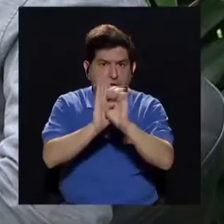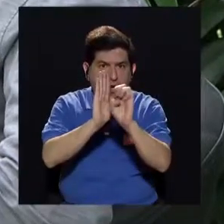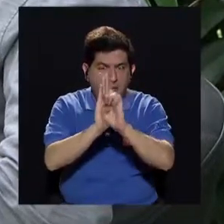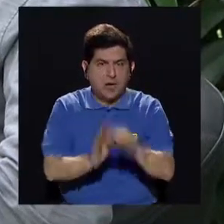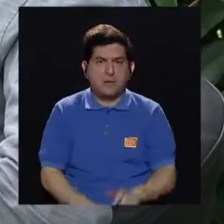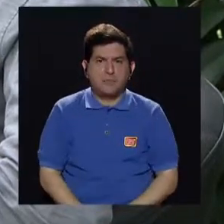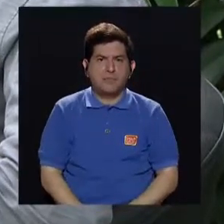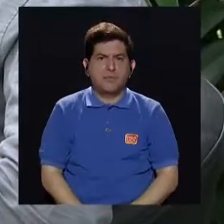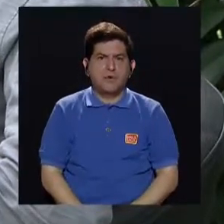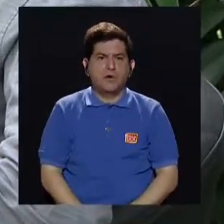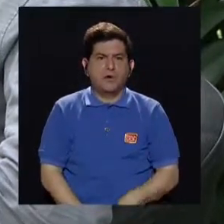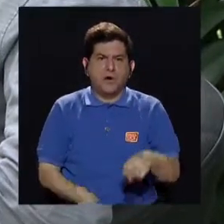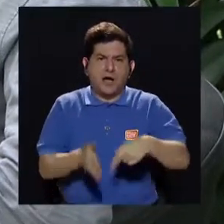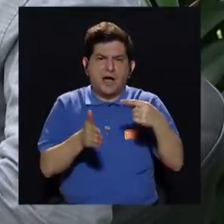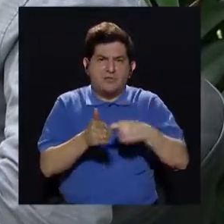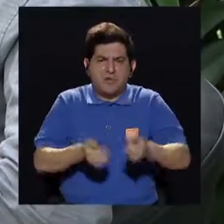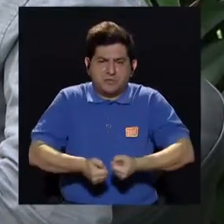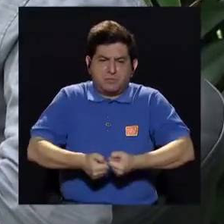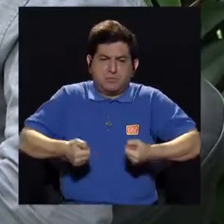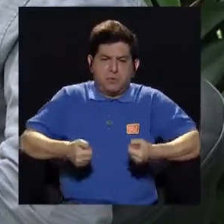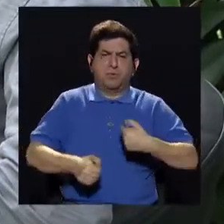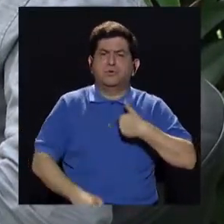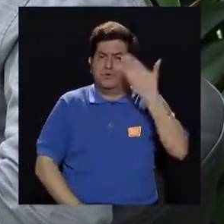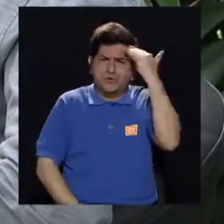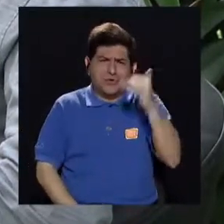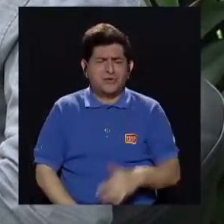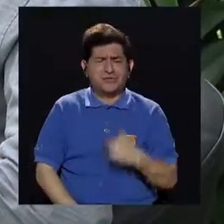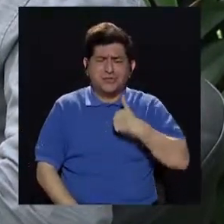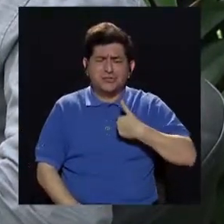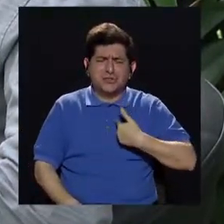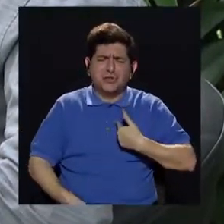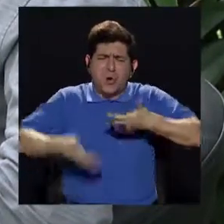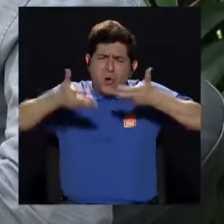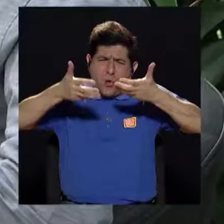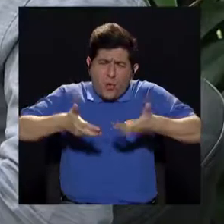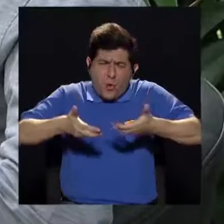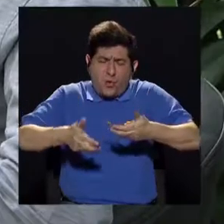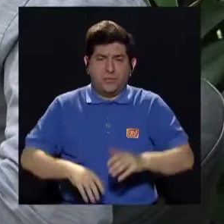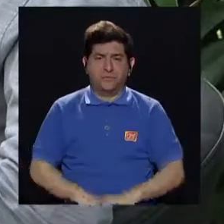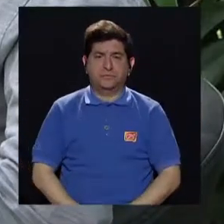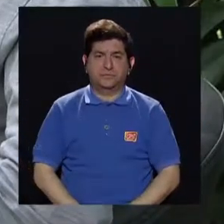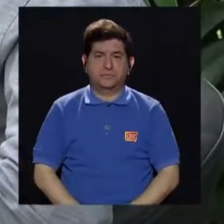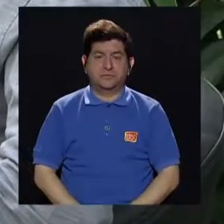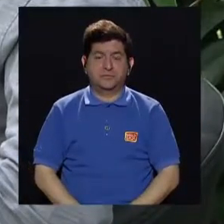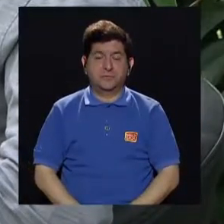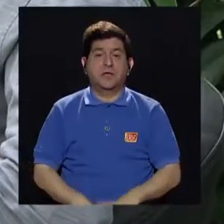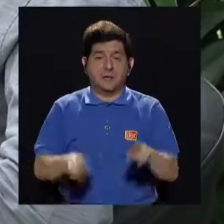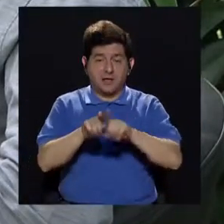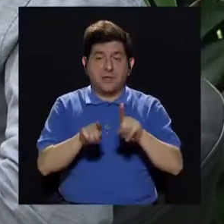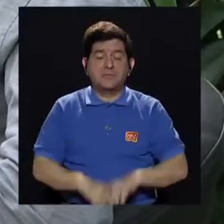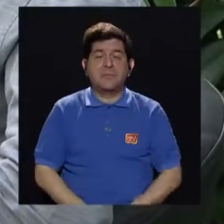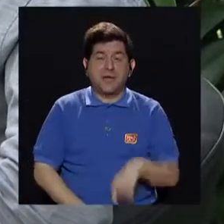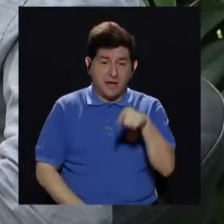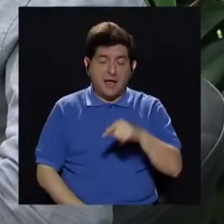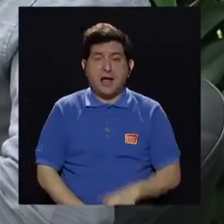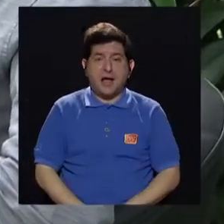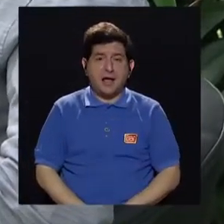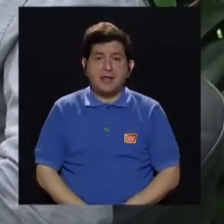por ejemplo, no solo sobrepeso, que normalmente también la gente que más dice es que yo no sé si tengo mucho peso o no tengo mucho peso, es su clínica